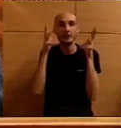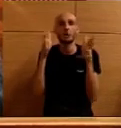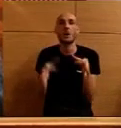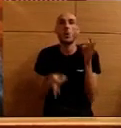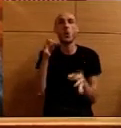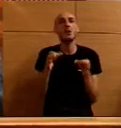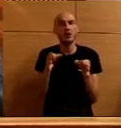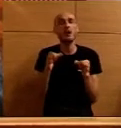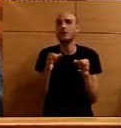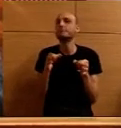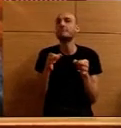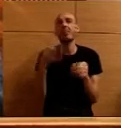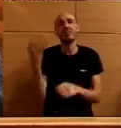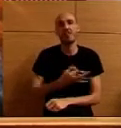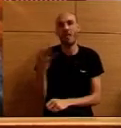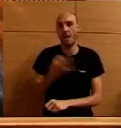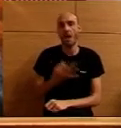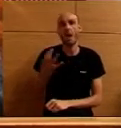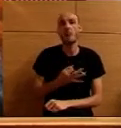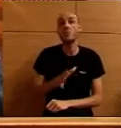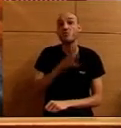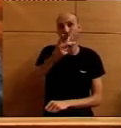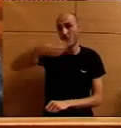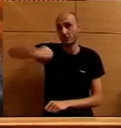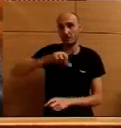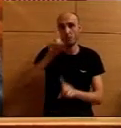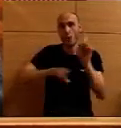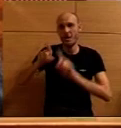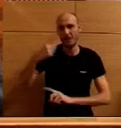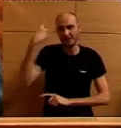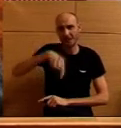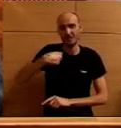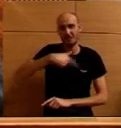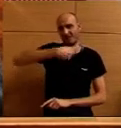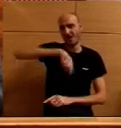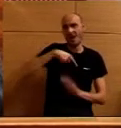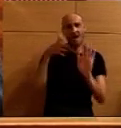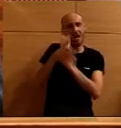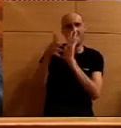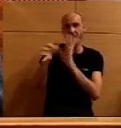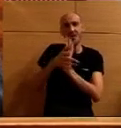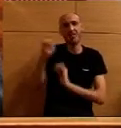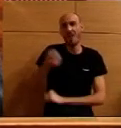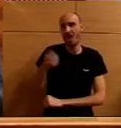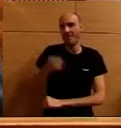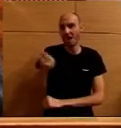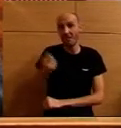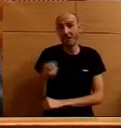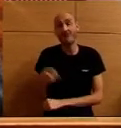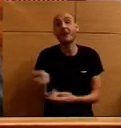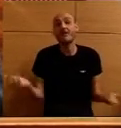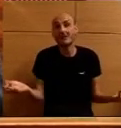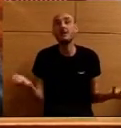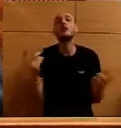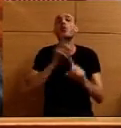además es un problema que ustedes conocen porque nosotros lo hemos explicado por activa y por pasiva muchas veces, del problema que nosotros tenemos